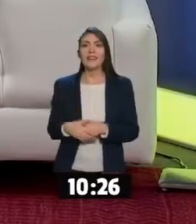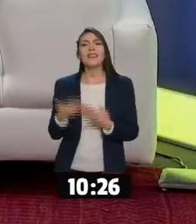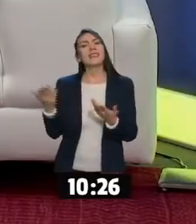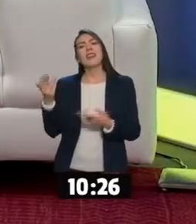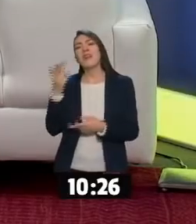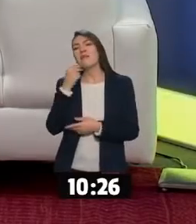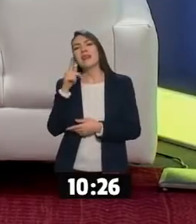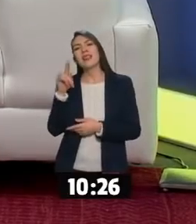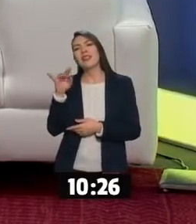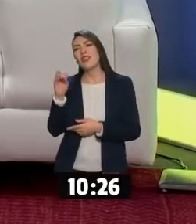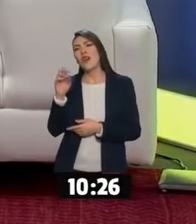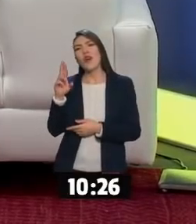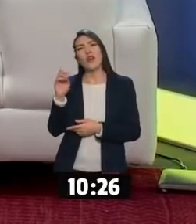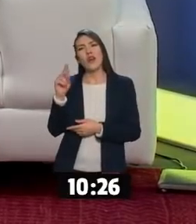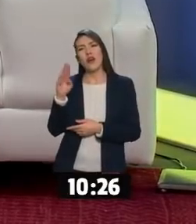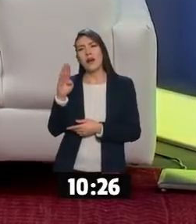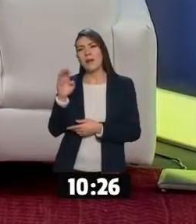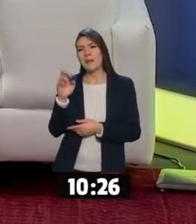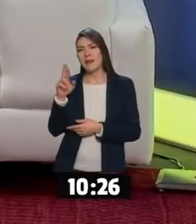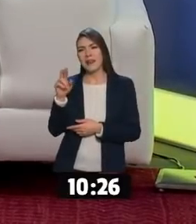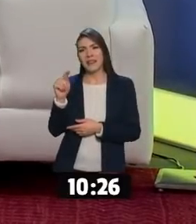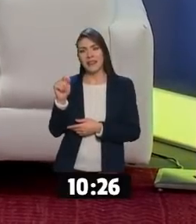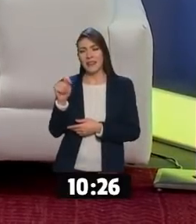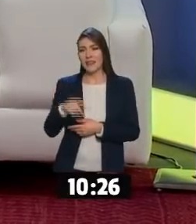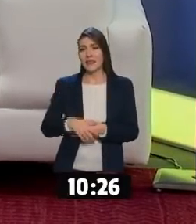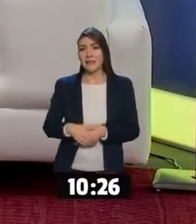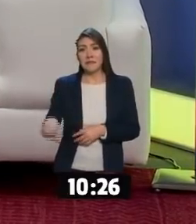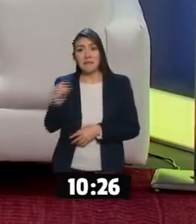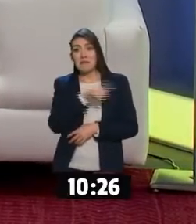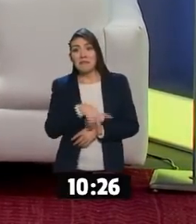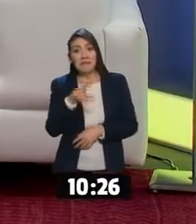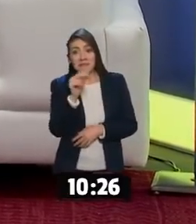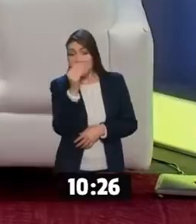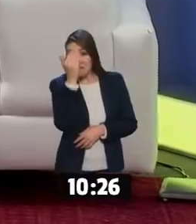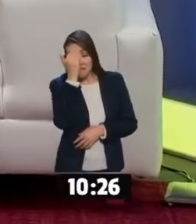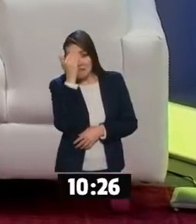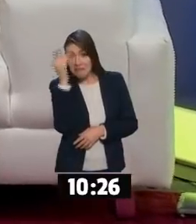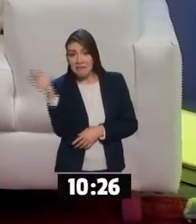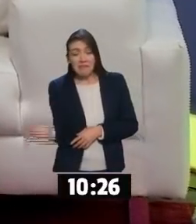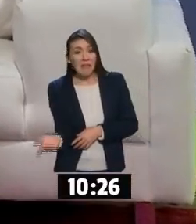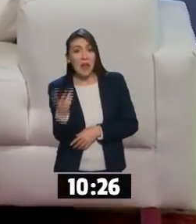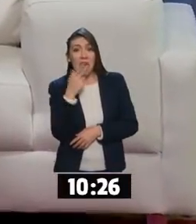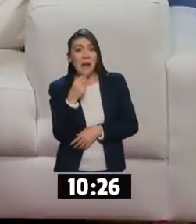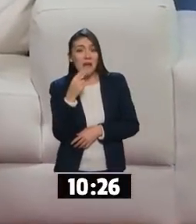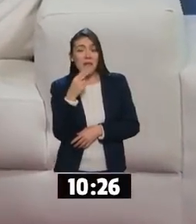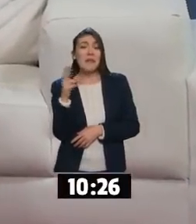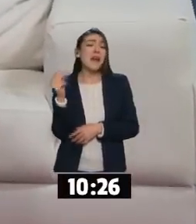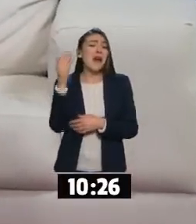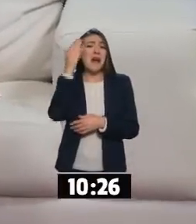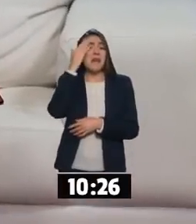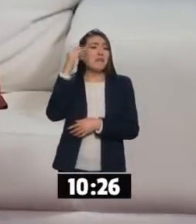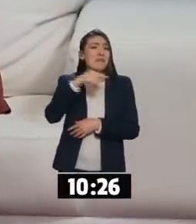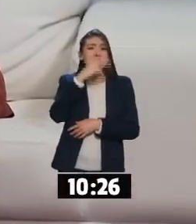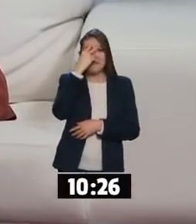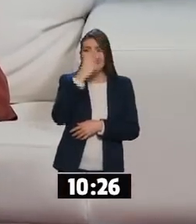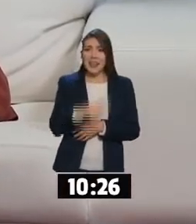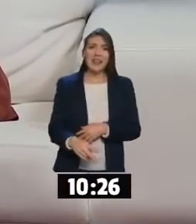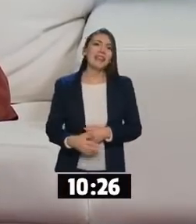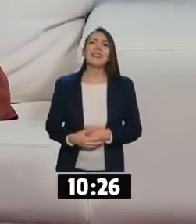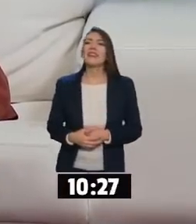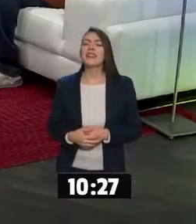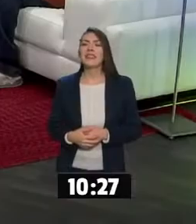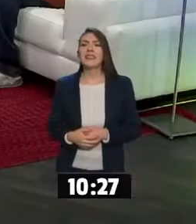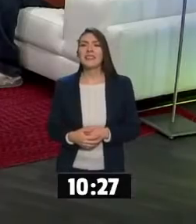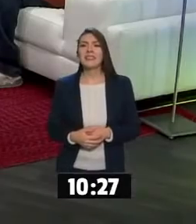Robert, quien no lo conoce... No conoce México. Sí, es como el Salón Los Ángeles. Ya te hicimos casting para un spot